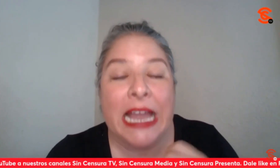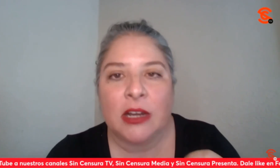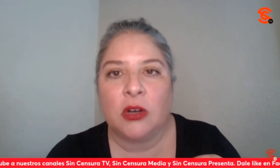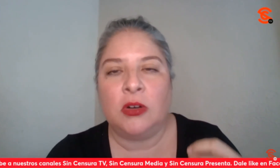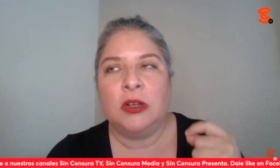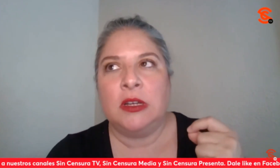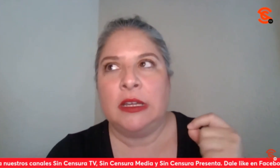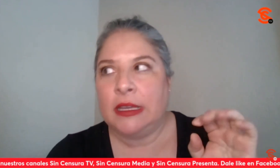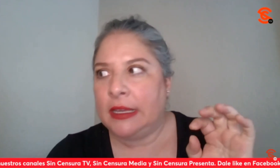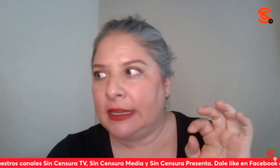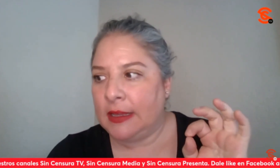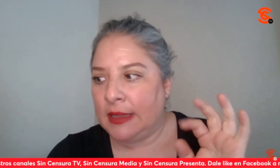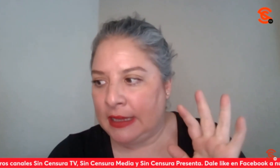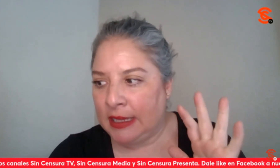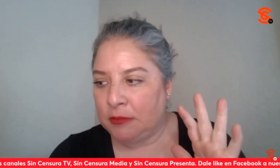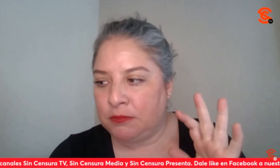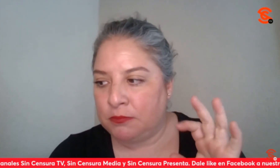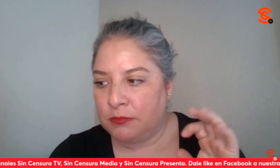claro